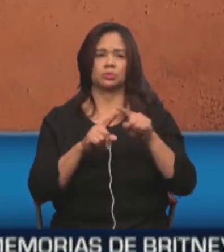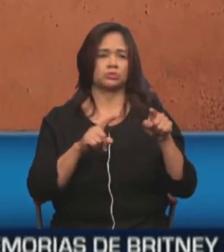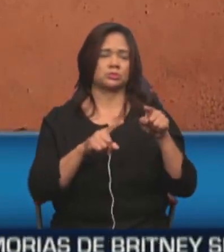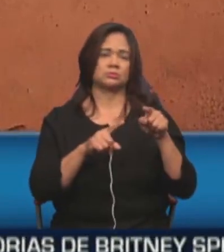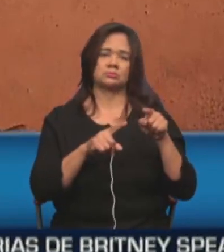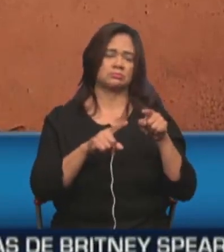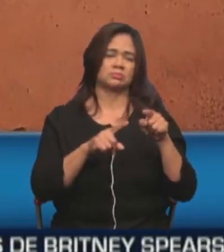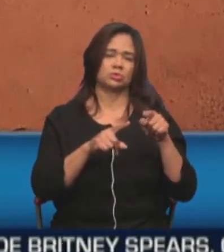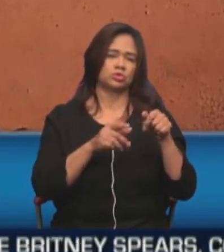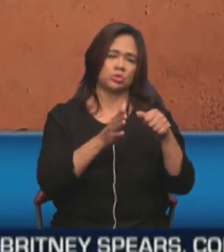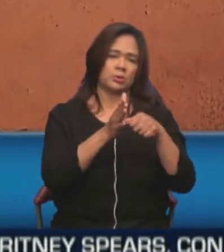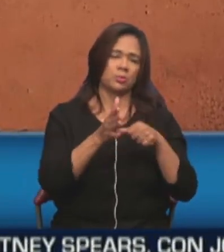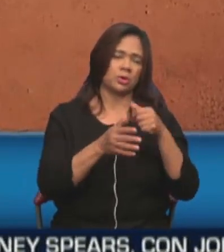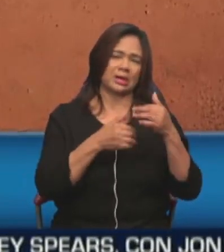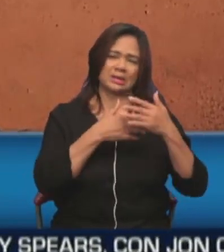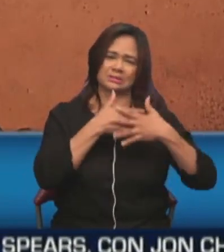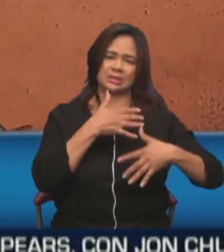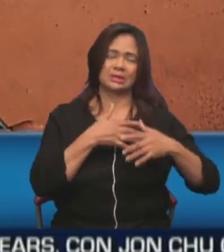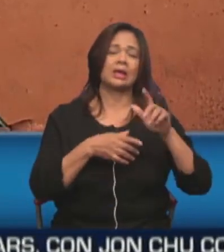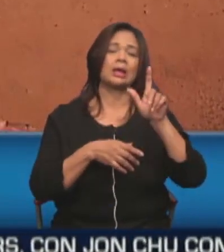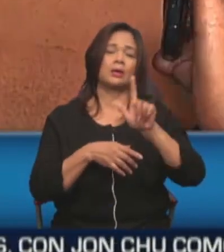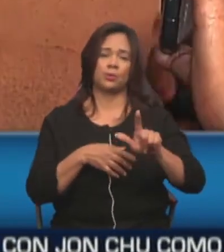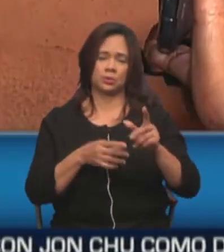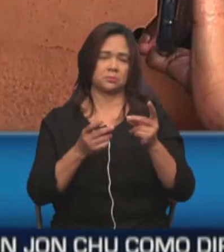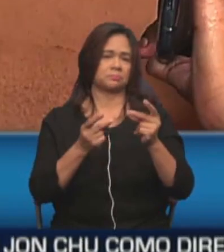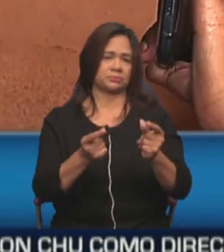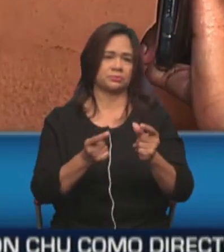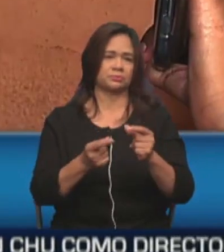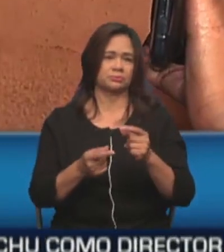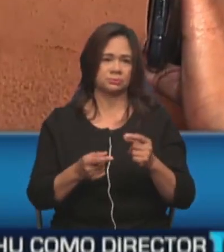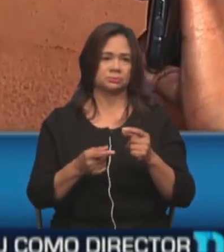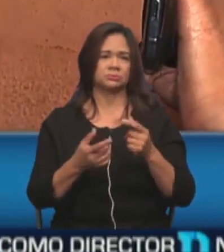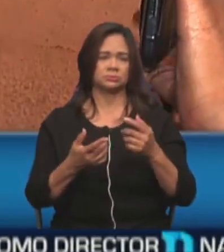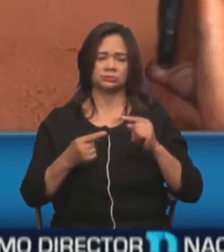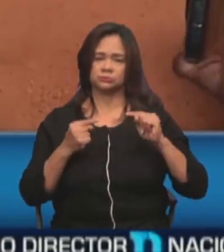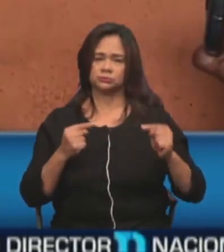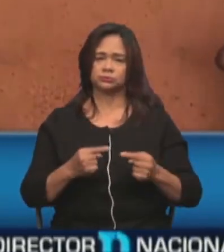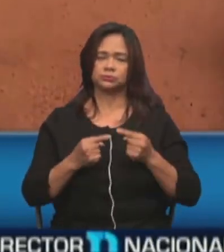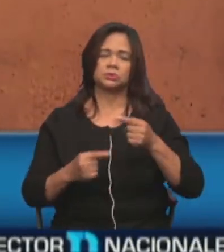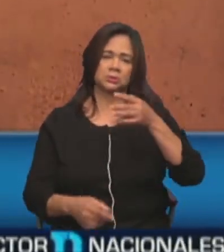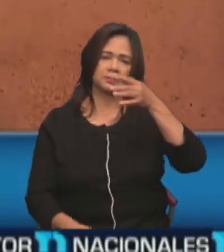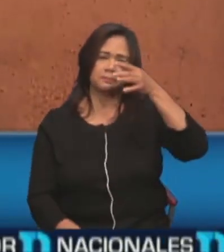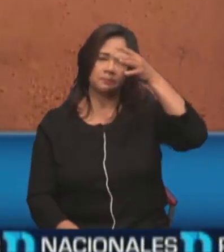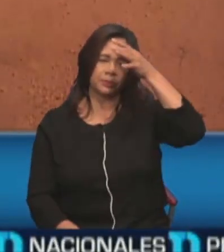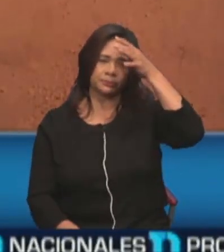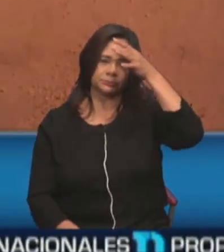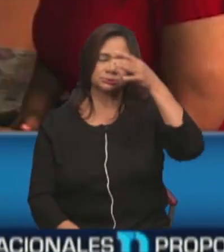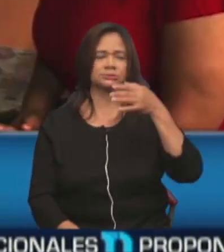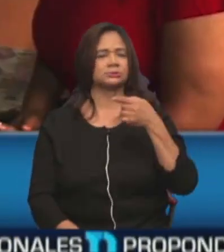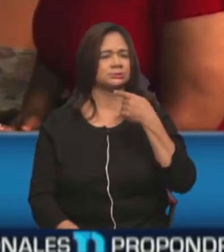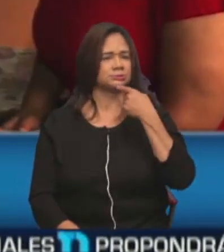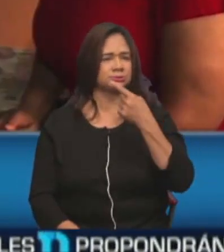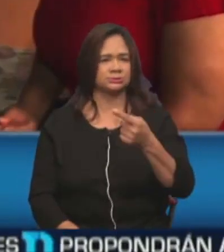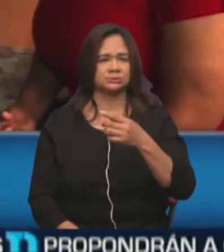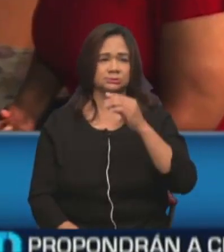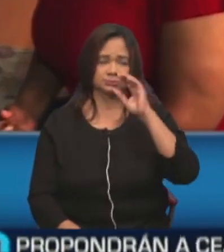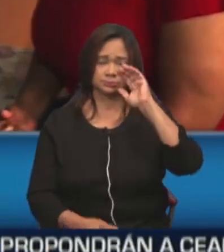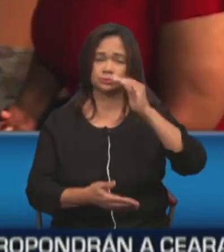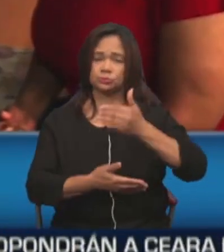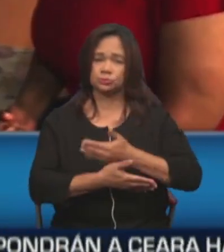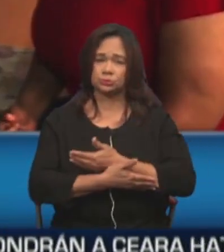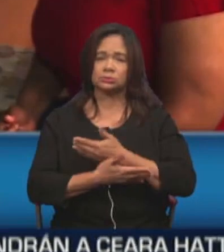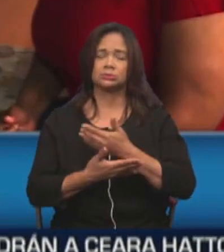sangre no estaba ahí mismo. Se operó el lunes de una vez. Con impotencia y dolor, el padre de Pérez narra que su hijo era